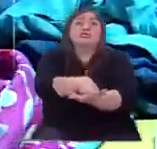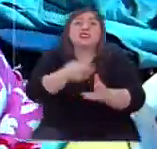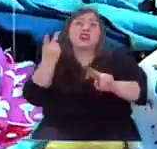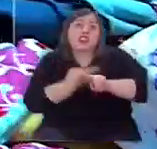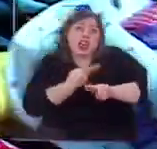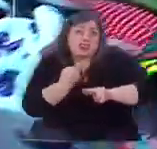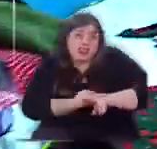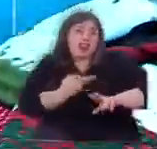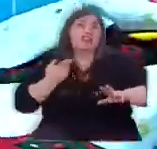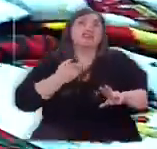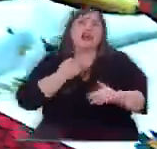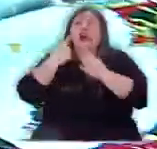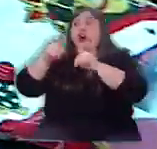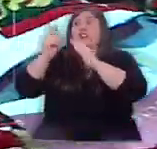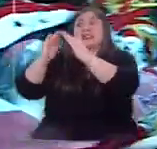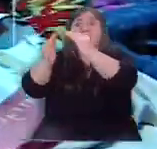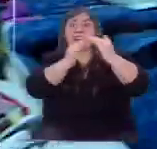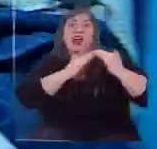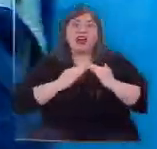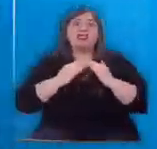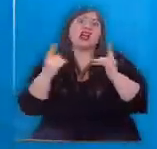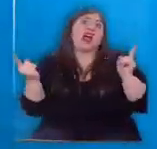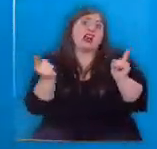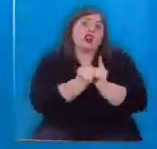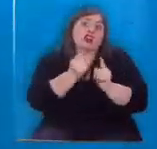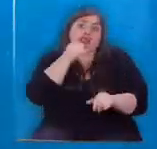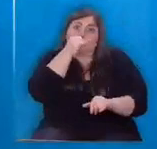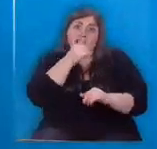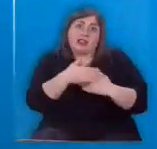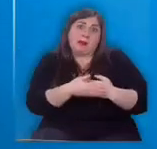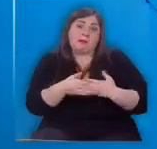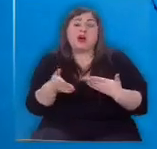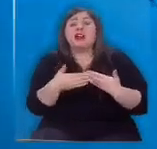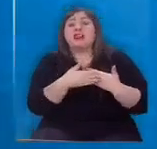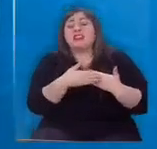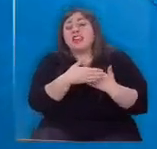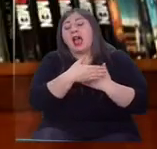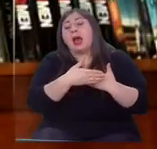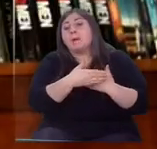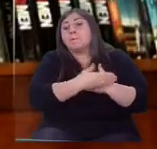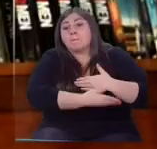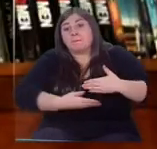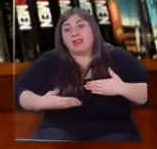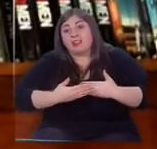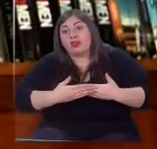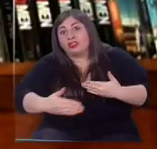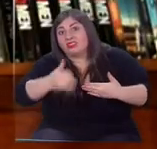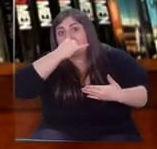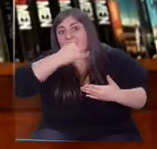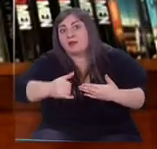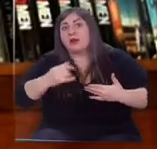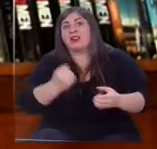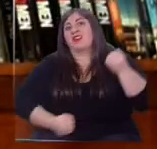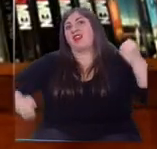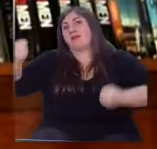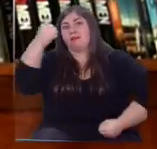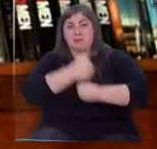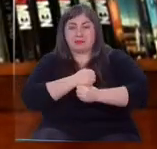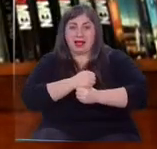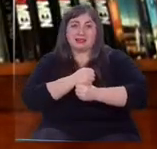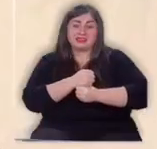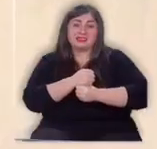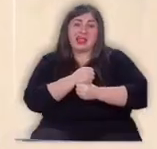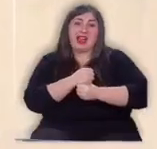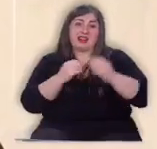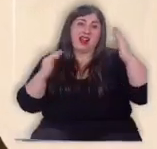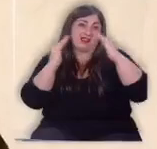viviendas próximas a este barrio. Eso al corto plazo, y al mediano plazo hay que reemplazar las unidades que están más